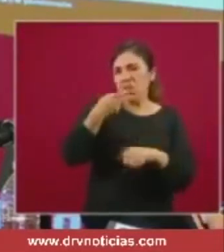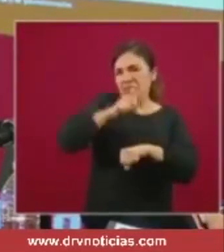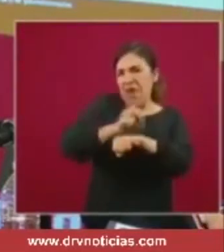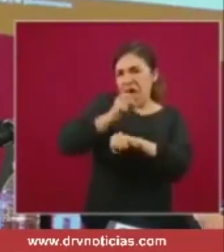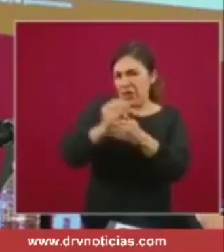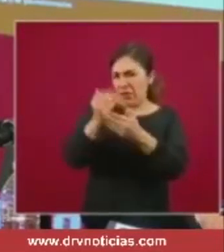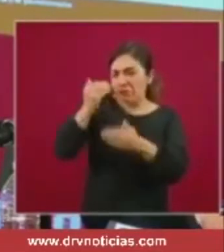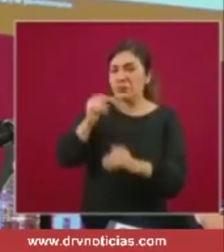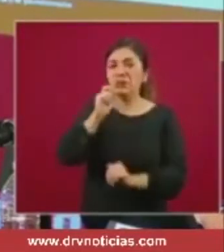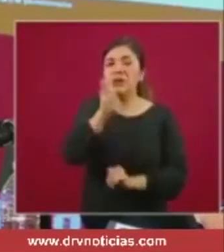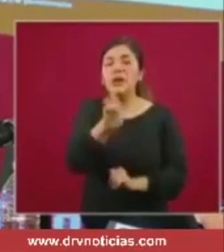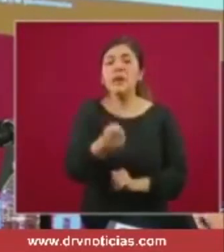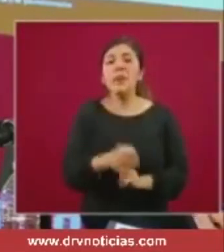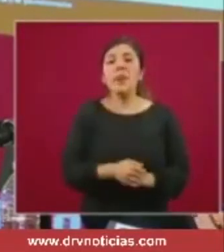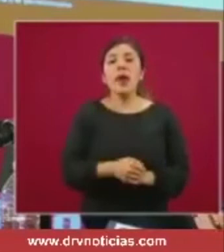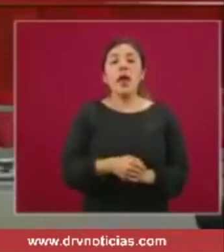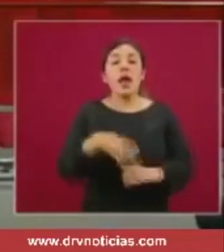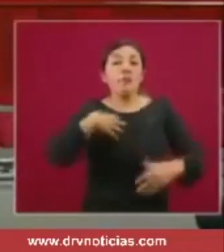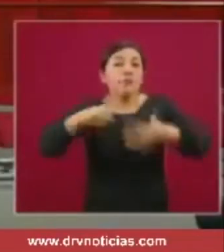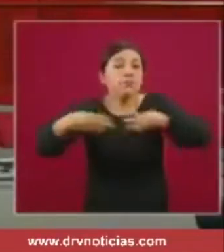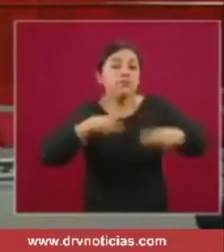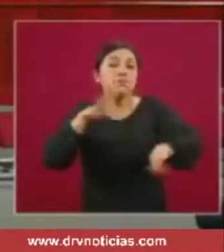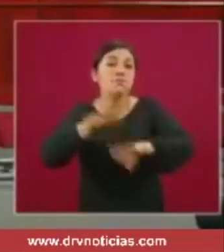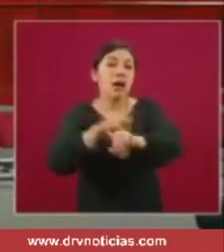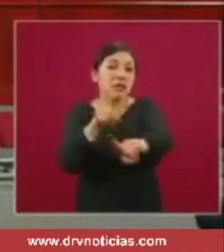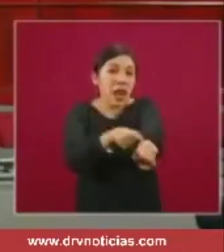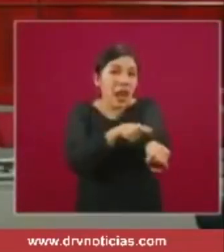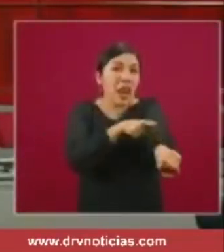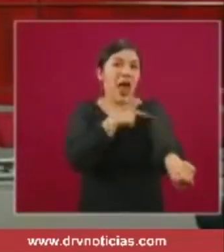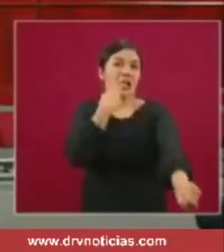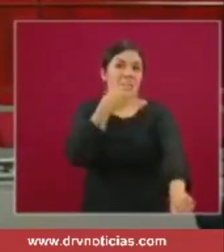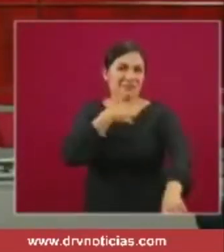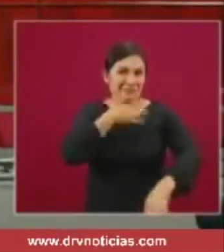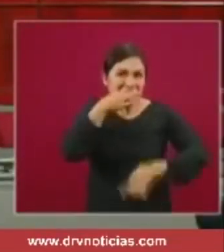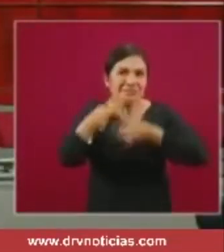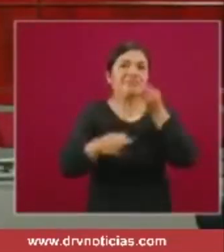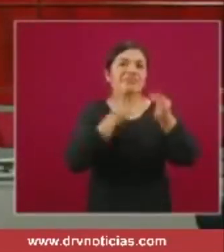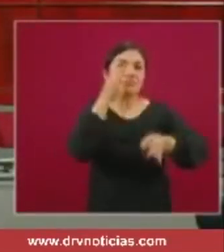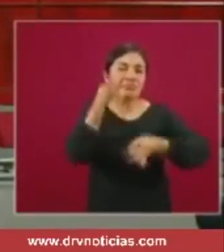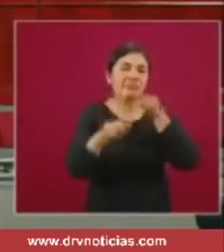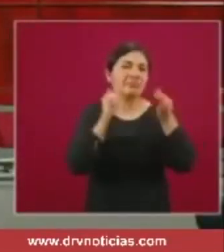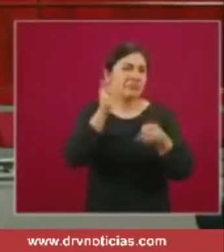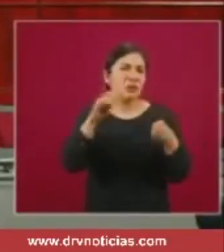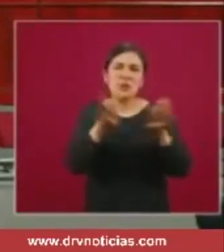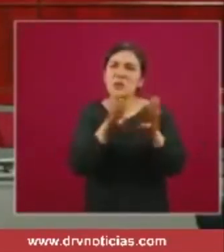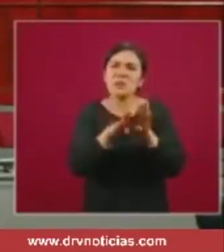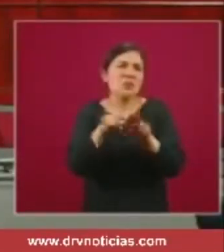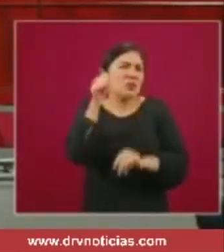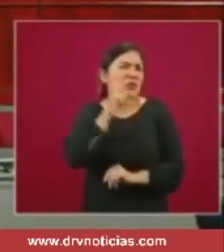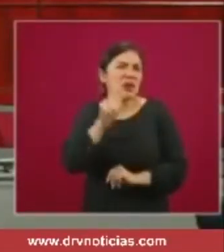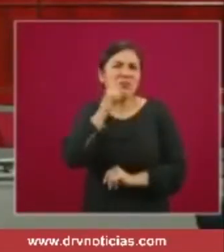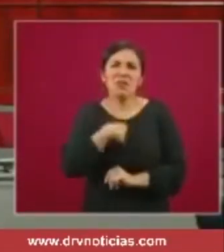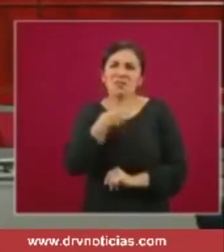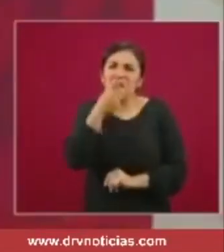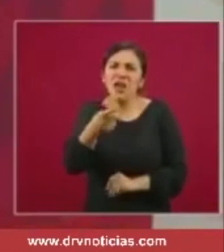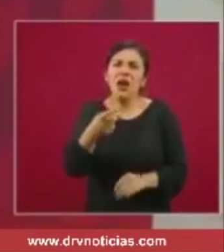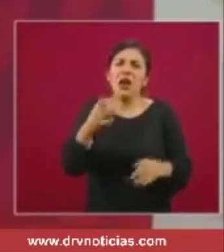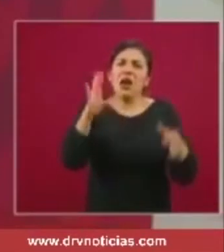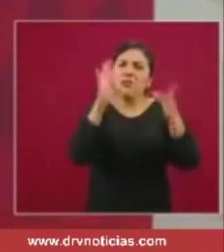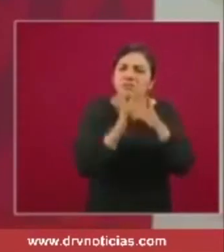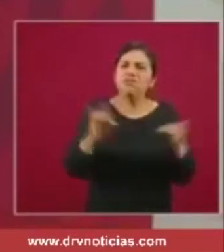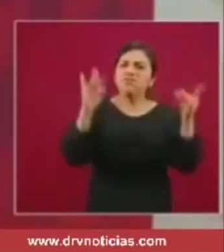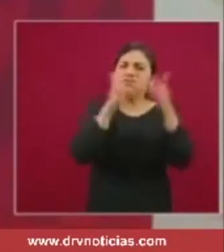pero esas cifras son unas frente a las que dan los estados y frente a las que presentan también los municipios. Entonces, frente a esta